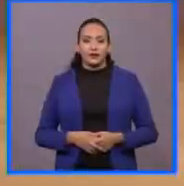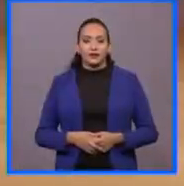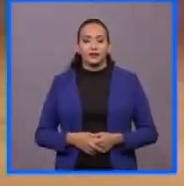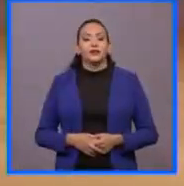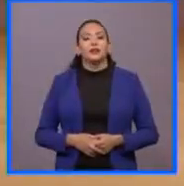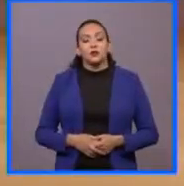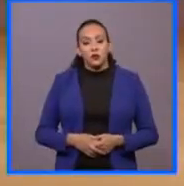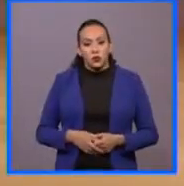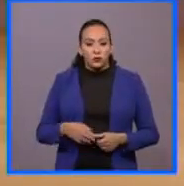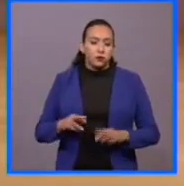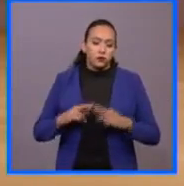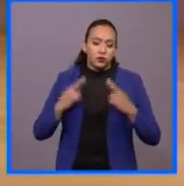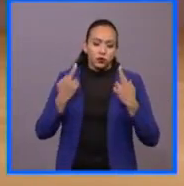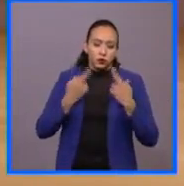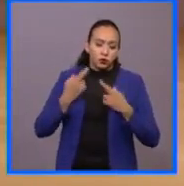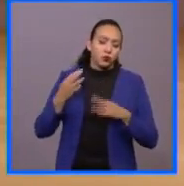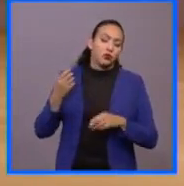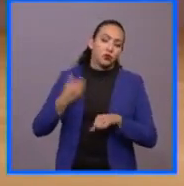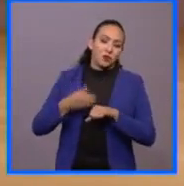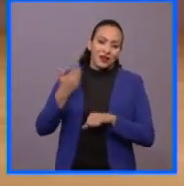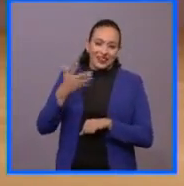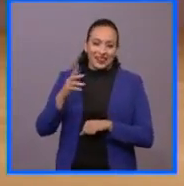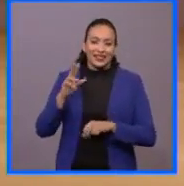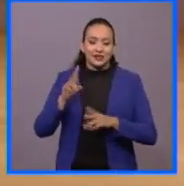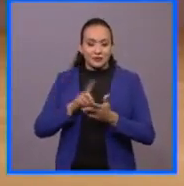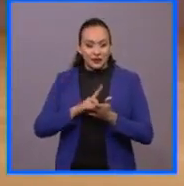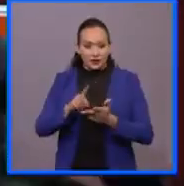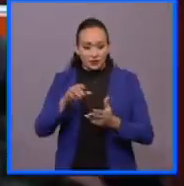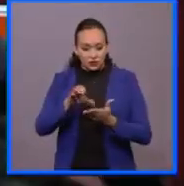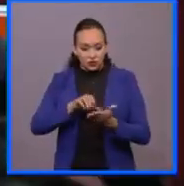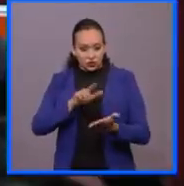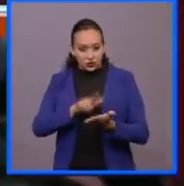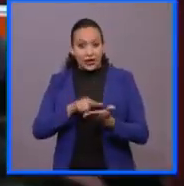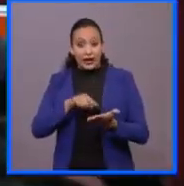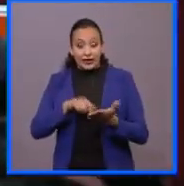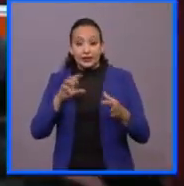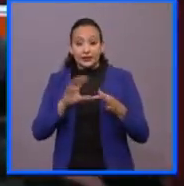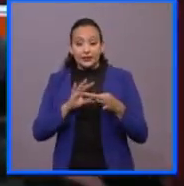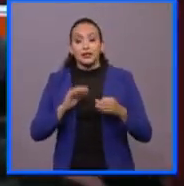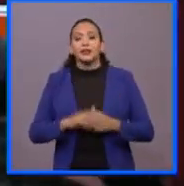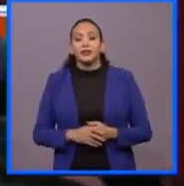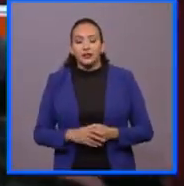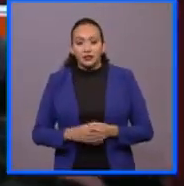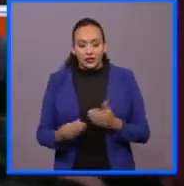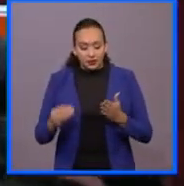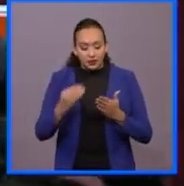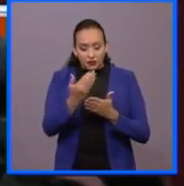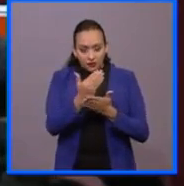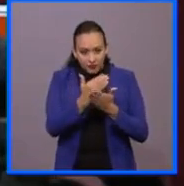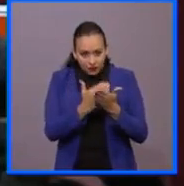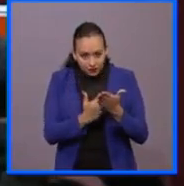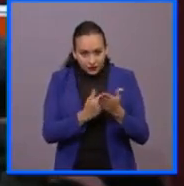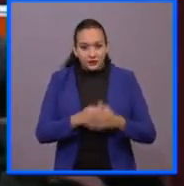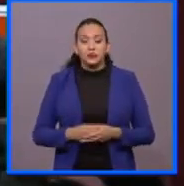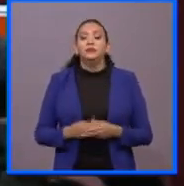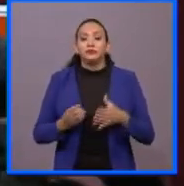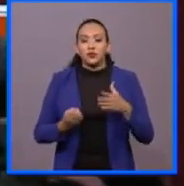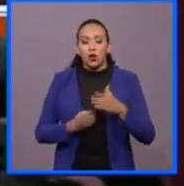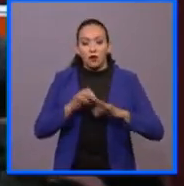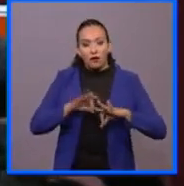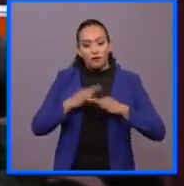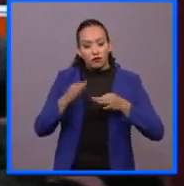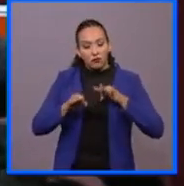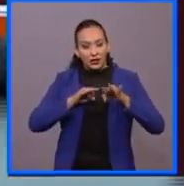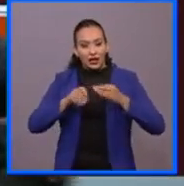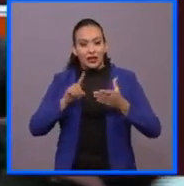Y durante la última jornada del 10º Congreso de Derecho Constitucional se mencionó que el diseño institucional y nuevas